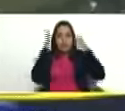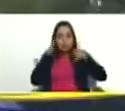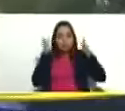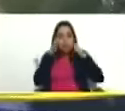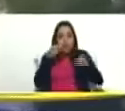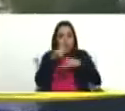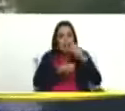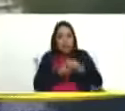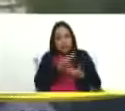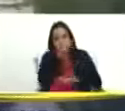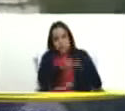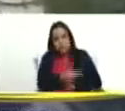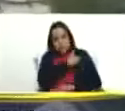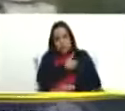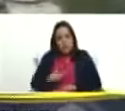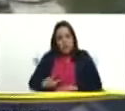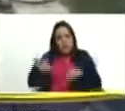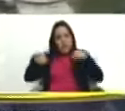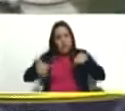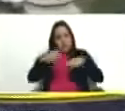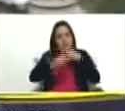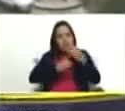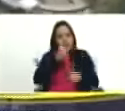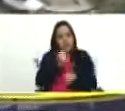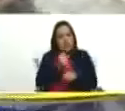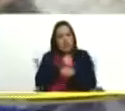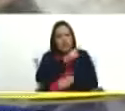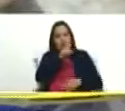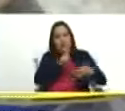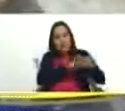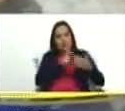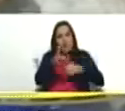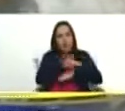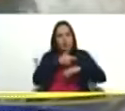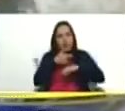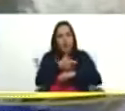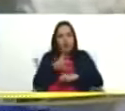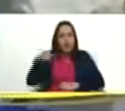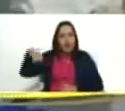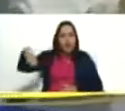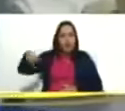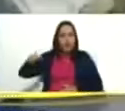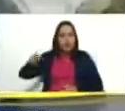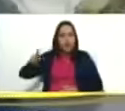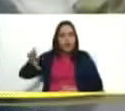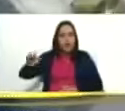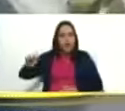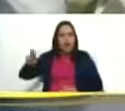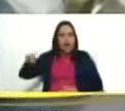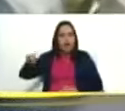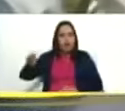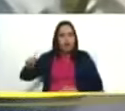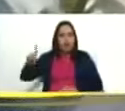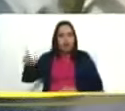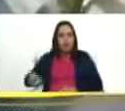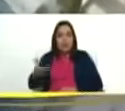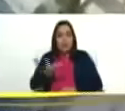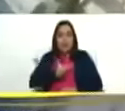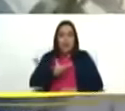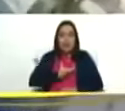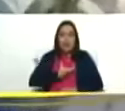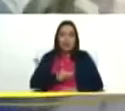usted, las cuales a cabalidad ha cumplido nuestro gobernador Ángel Marcano y nuestro alcalde Sergio Hernández. Gracias,